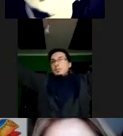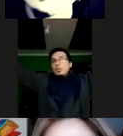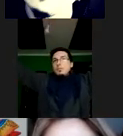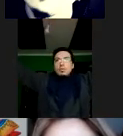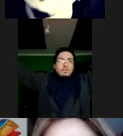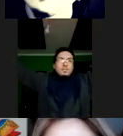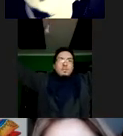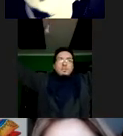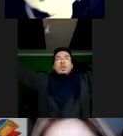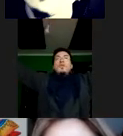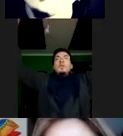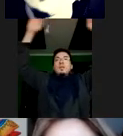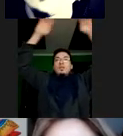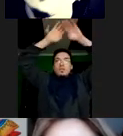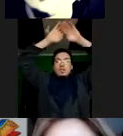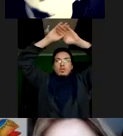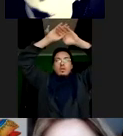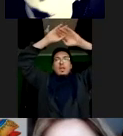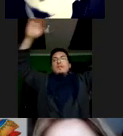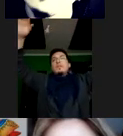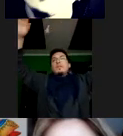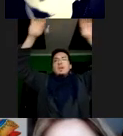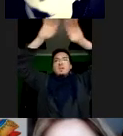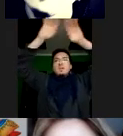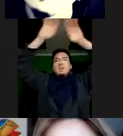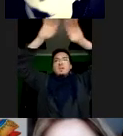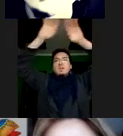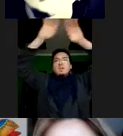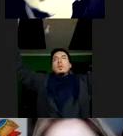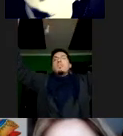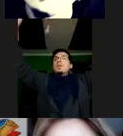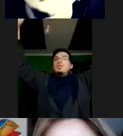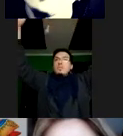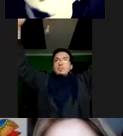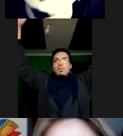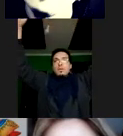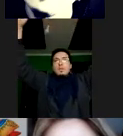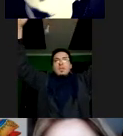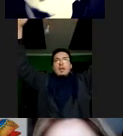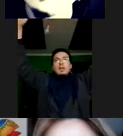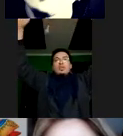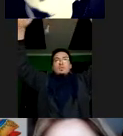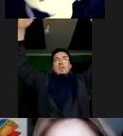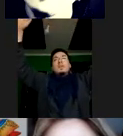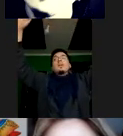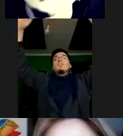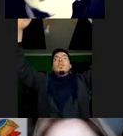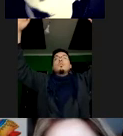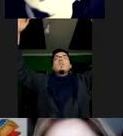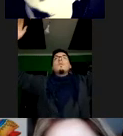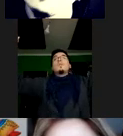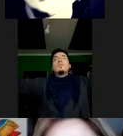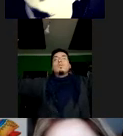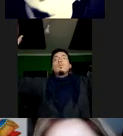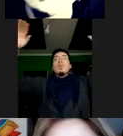van a ver puros muros, porque no va a estar cortando ni las ventanas ni las puertas. Por eso mismo, una medida que es normalizada, que es un poquito